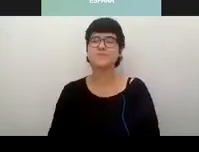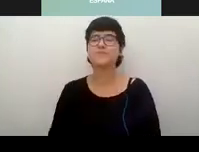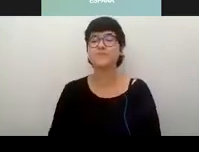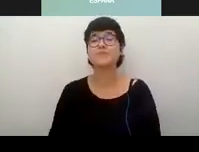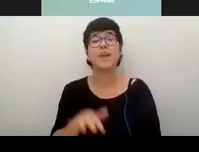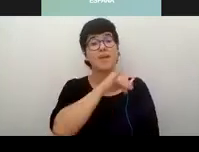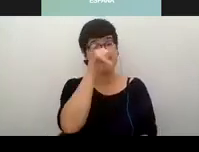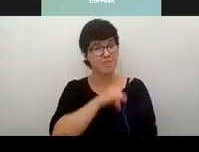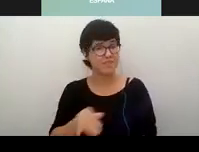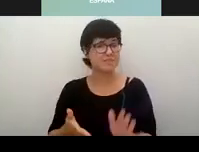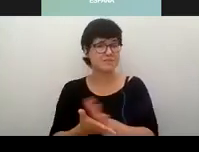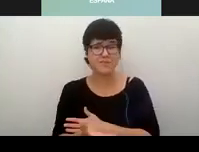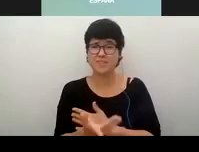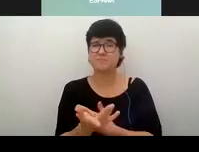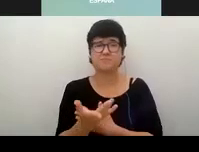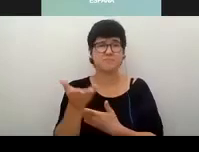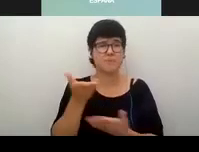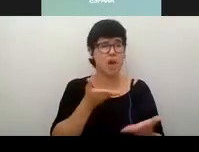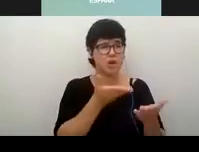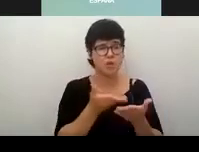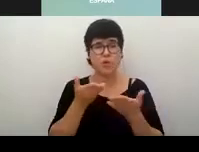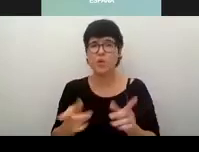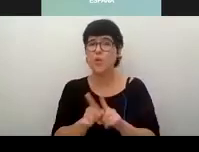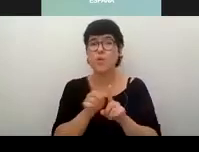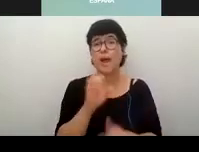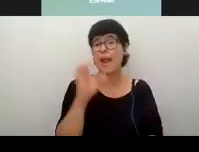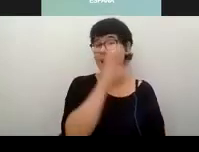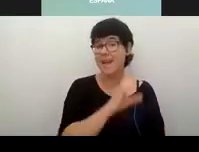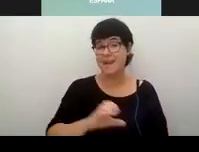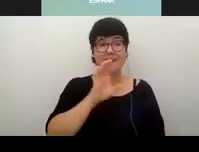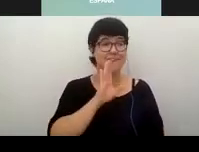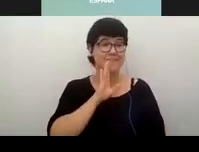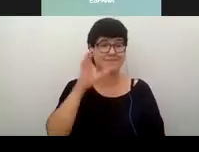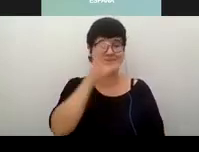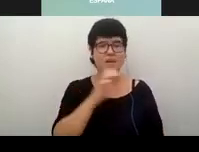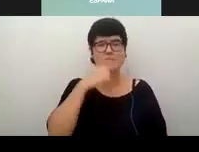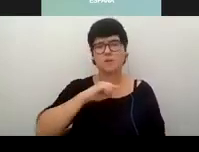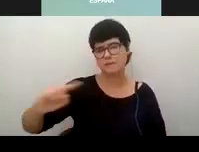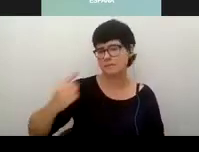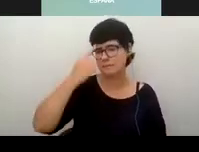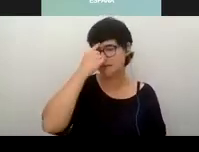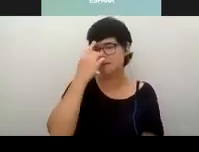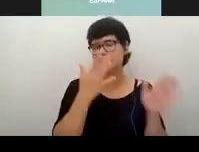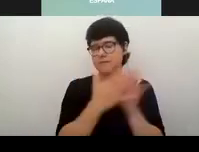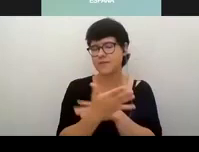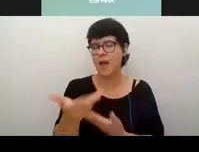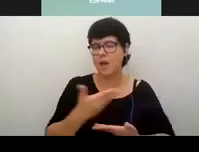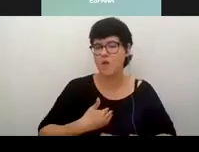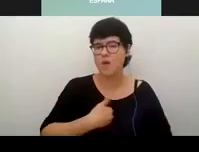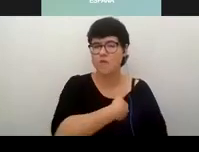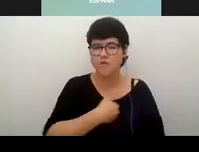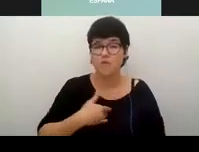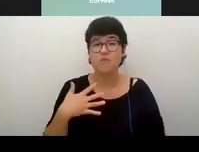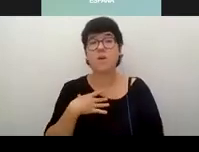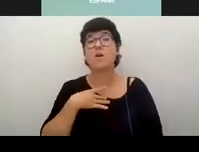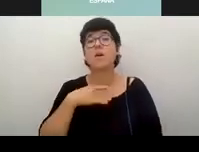cuestiones. El zinc, la verdad es que participa de la misma manera que el calcio, lo tenemos muy en mente como mineral que participa en muchas funciones. El zinc quizás participa